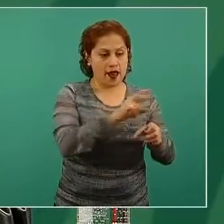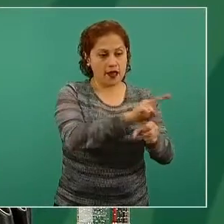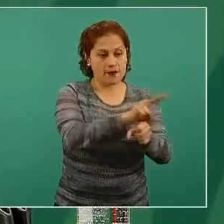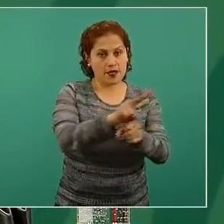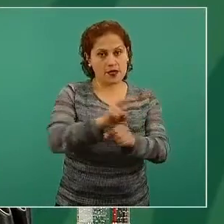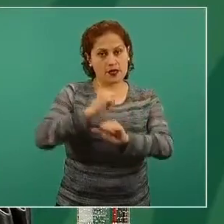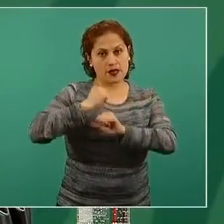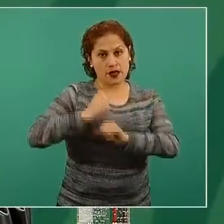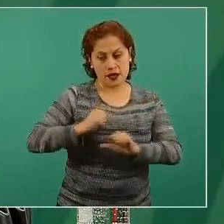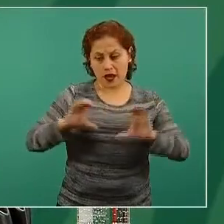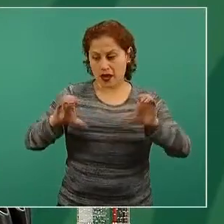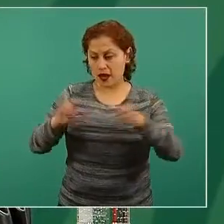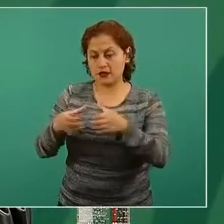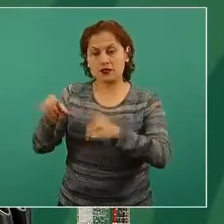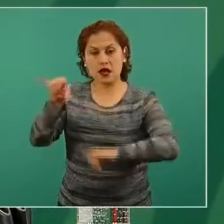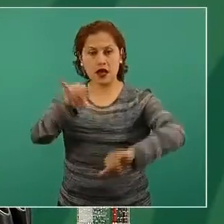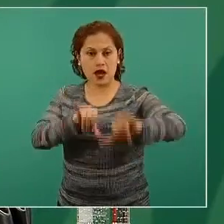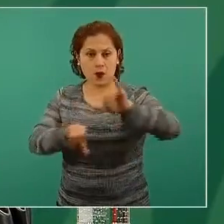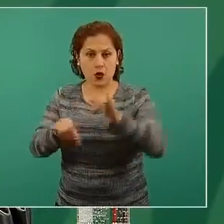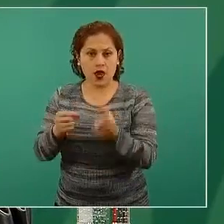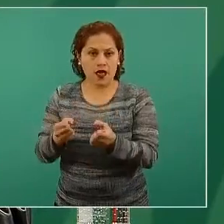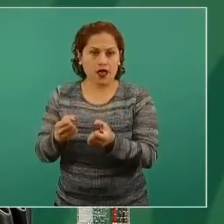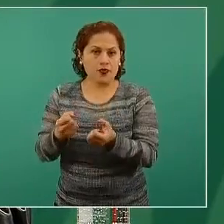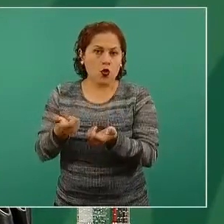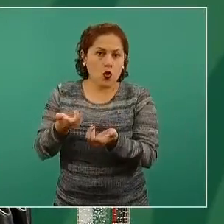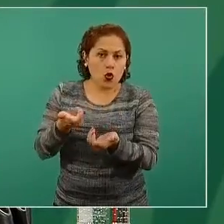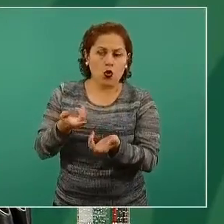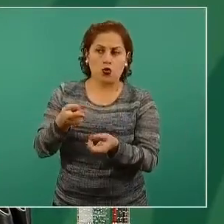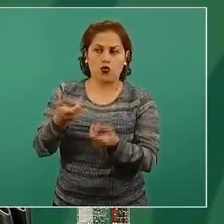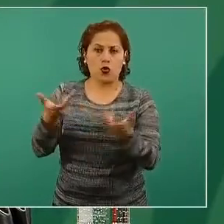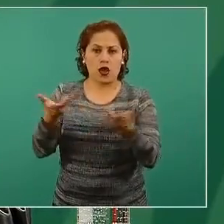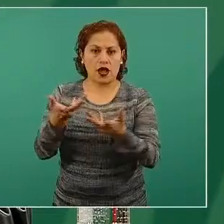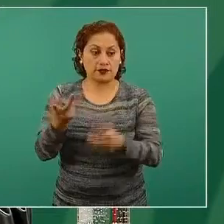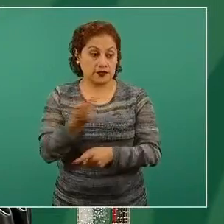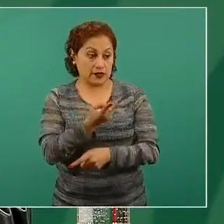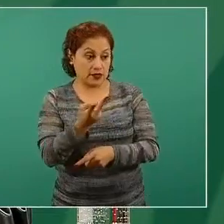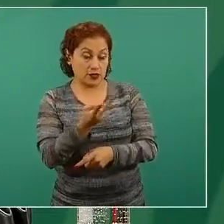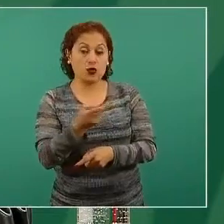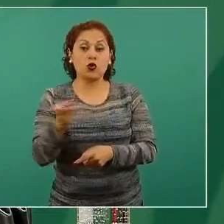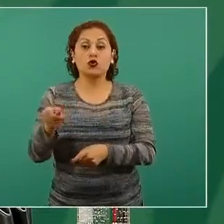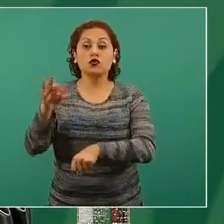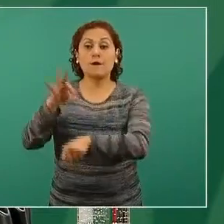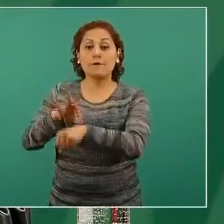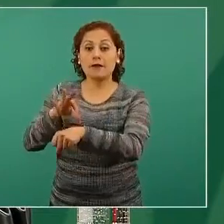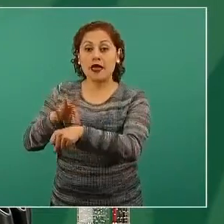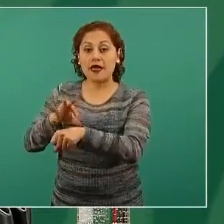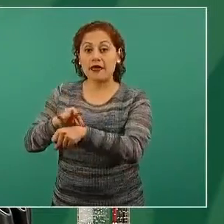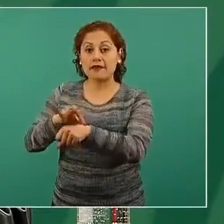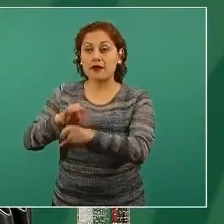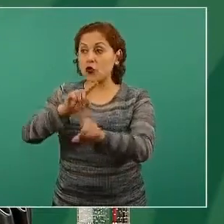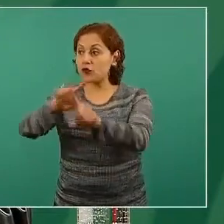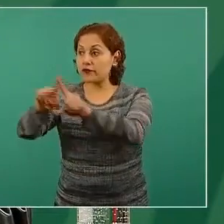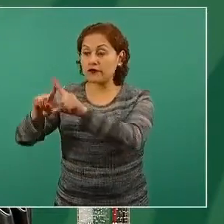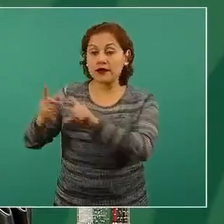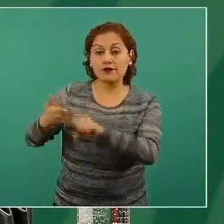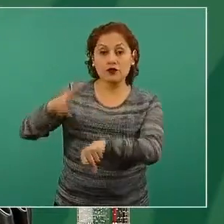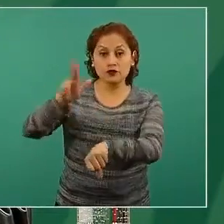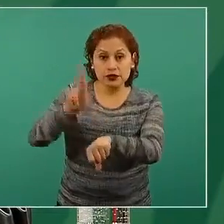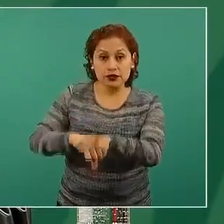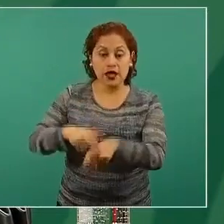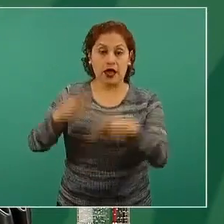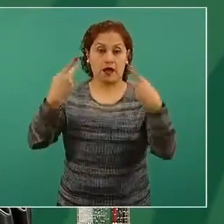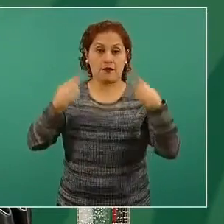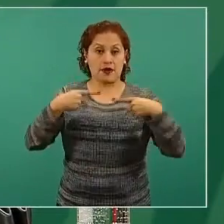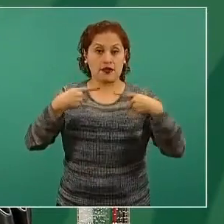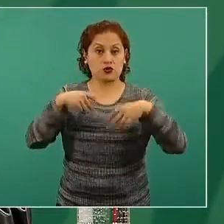laboratorio fortalecidas, una parte de atención médica en infraestructura, en capital